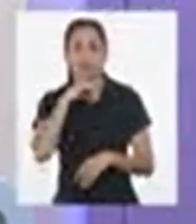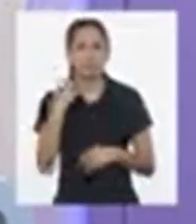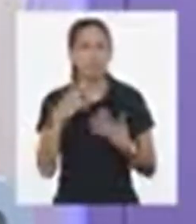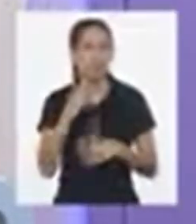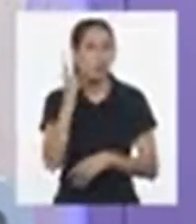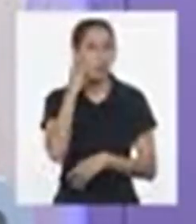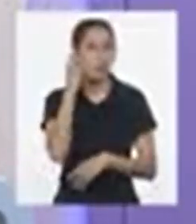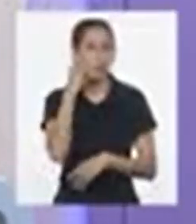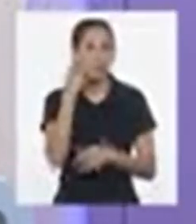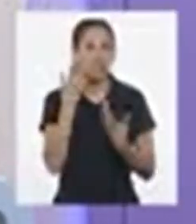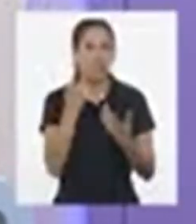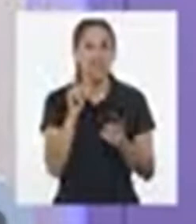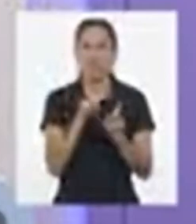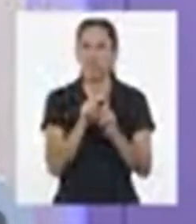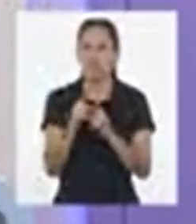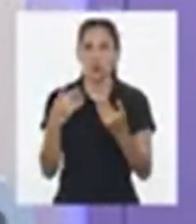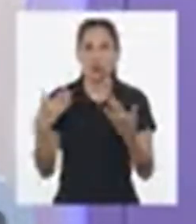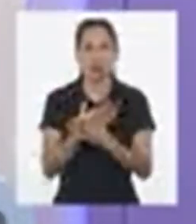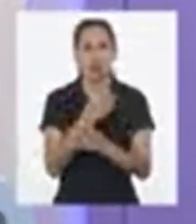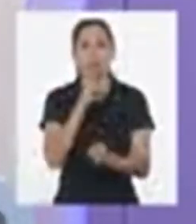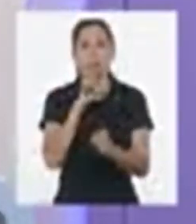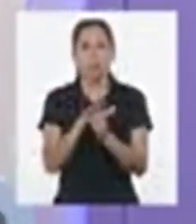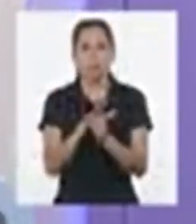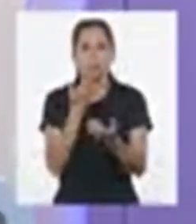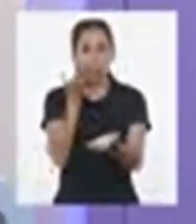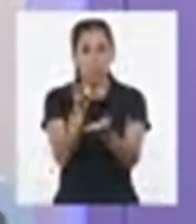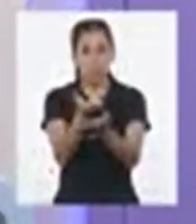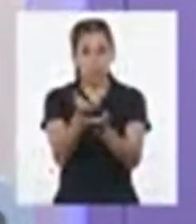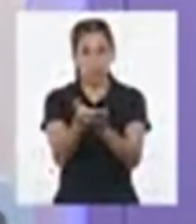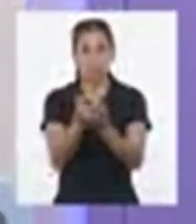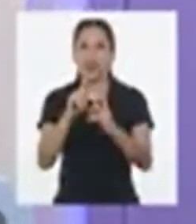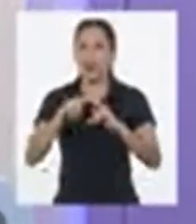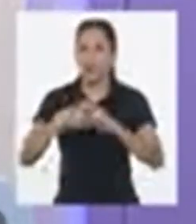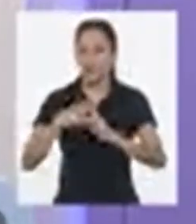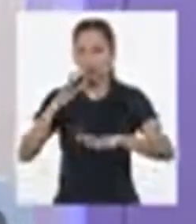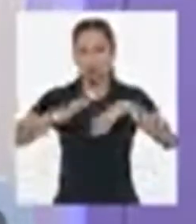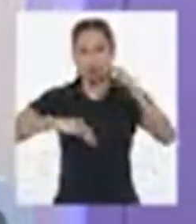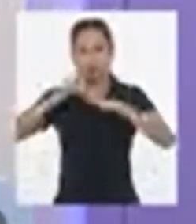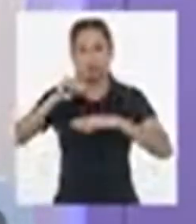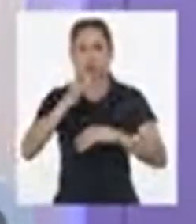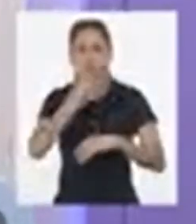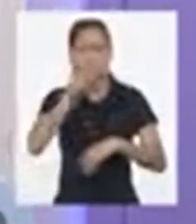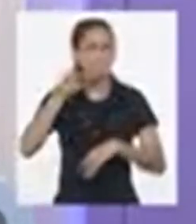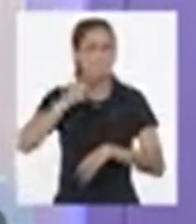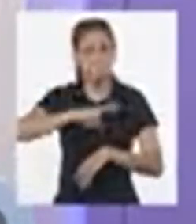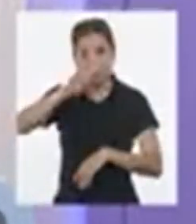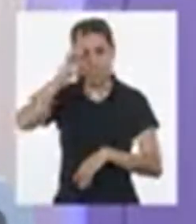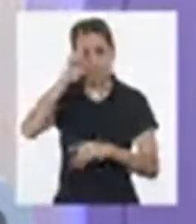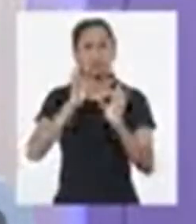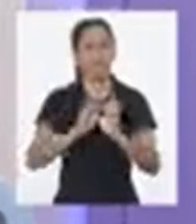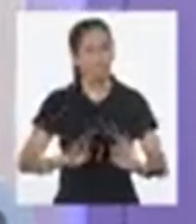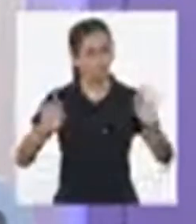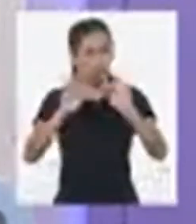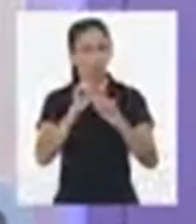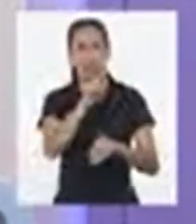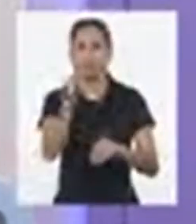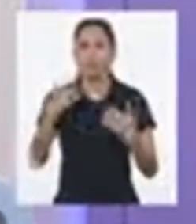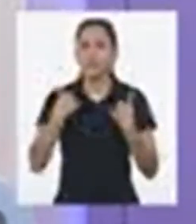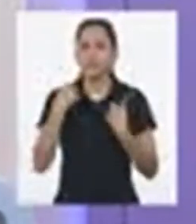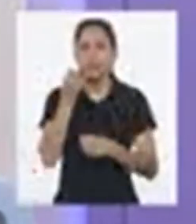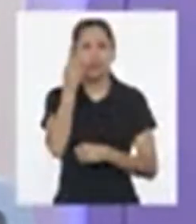Tocino hemos pensado que además de proponer nuevos compromisos que nos permitan construir un mejor Perú, es